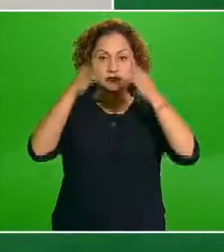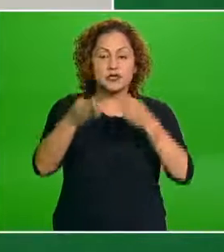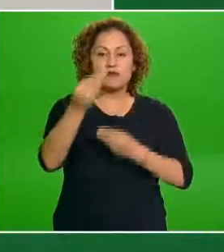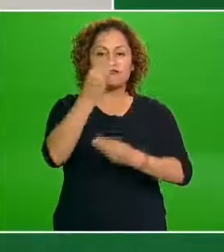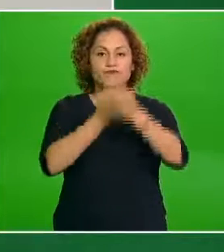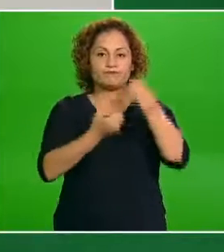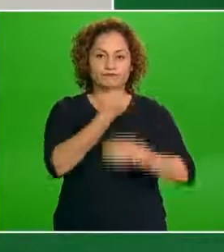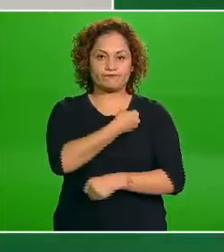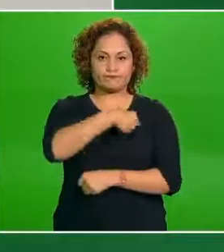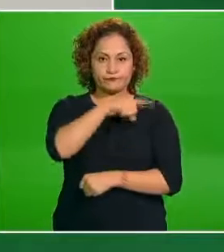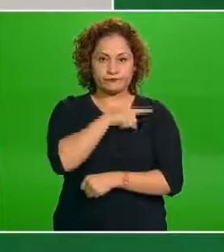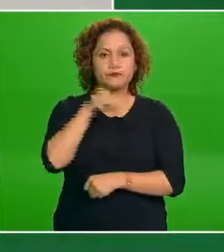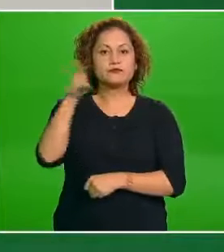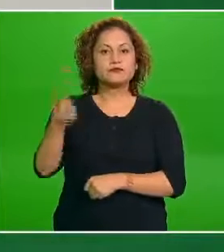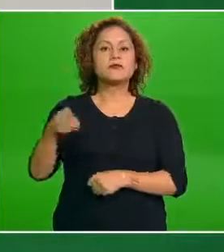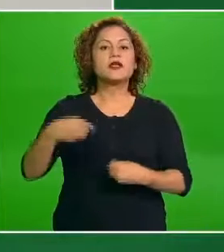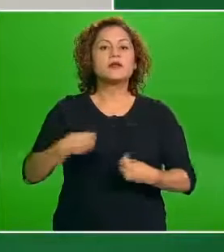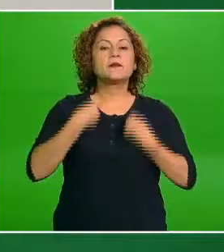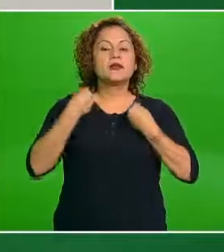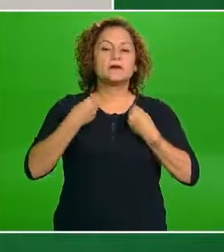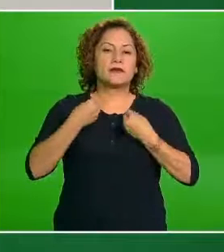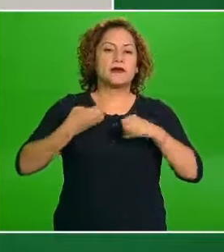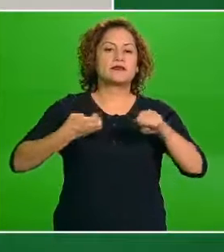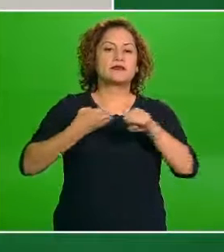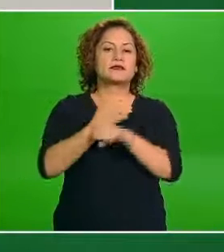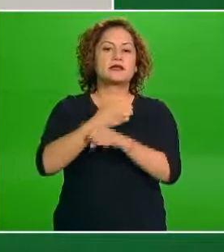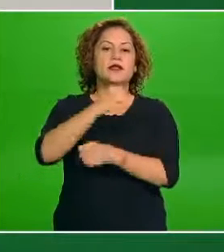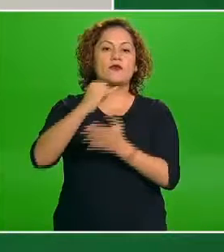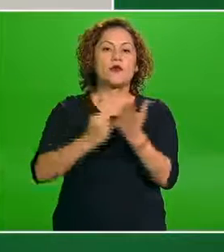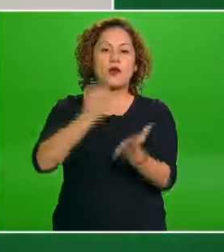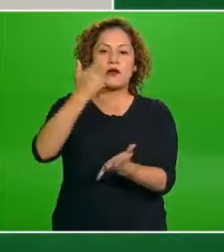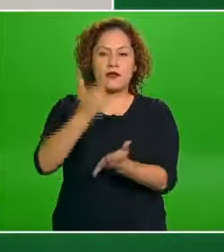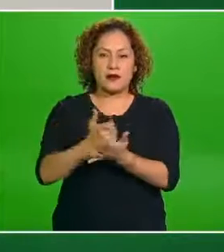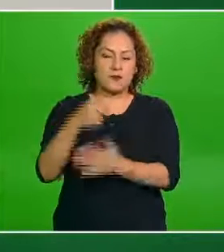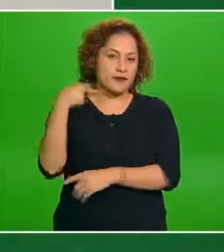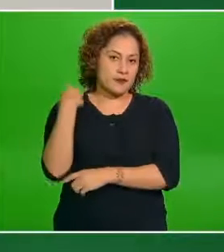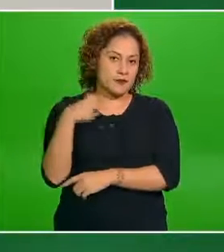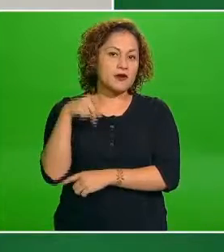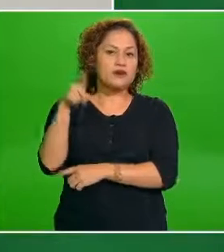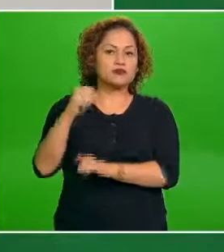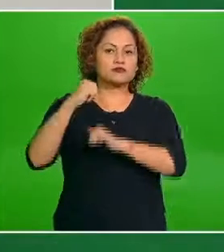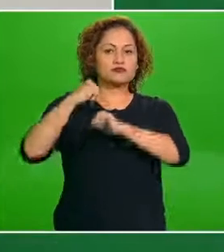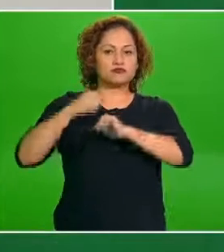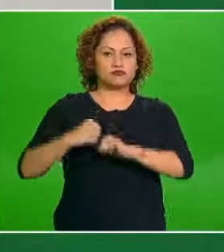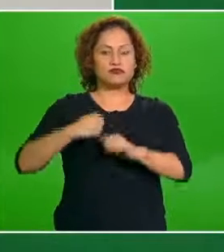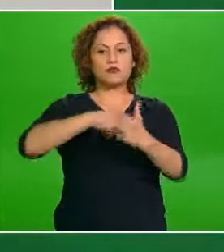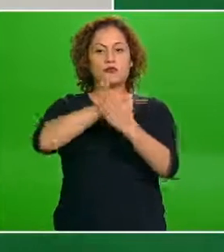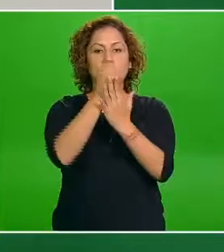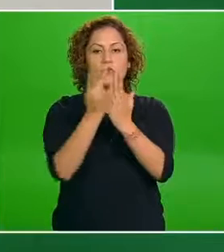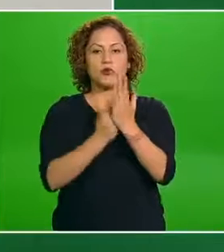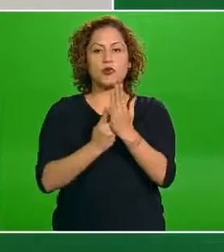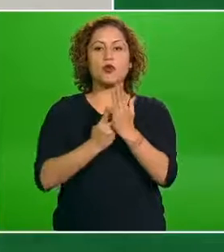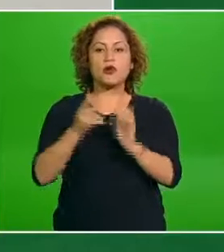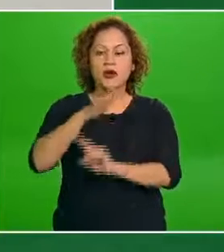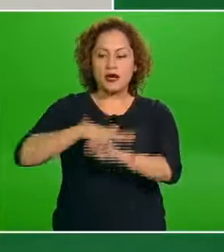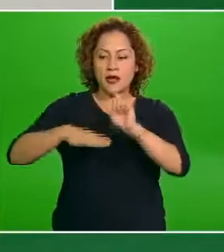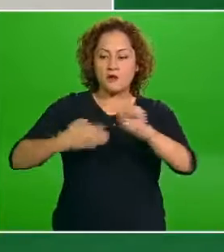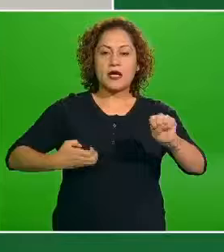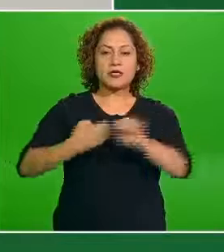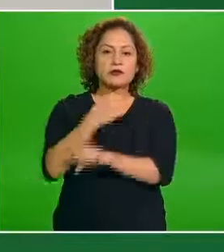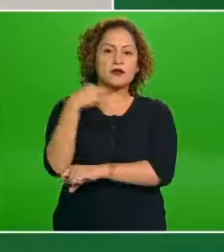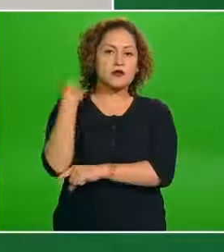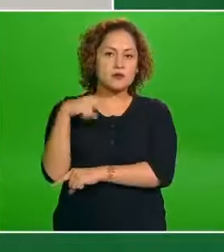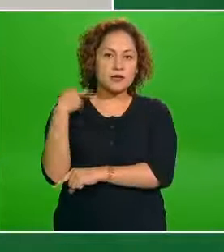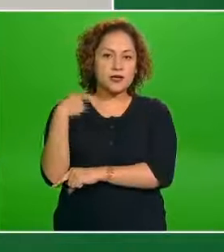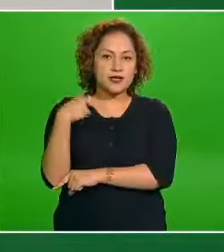Nos acompaña desde Jalapa, Veracruz. Él es el responsable del programa estatal contra la obesidad en la